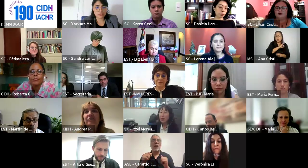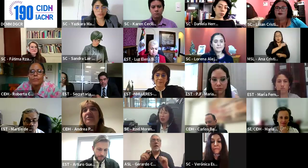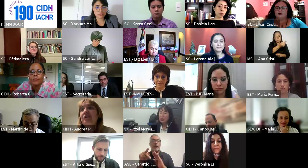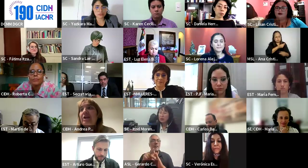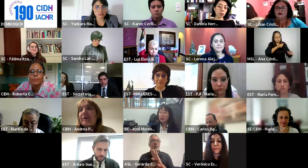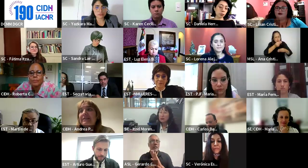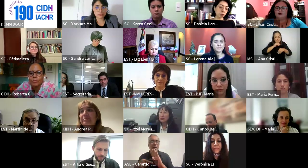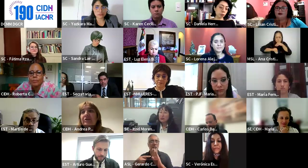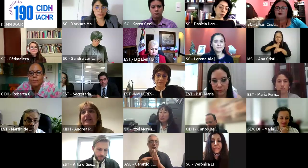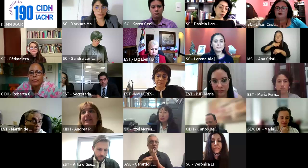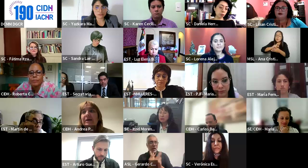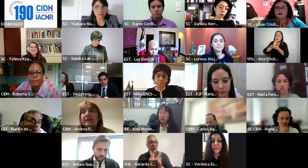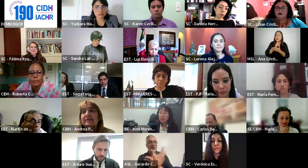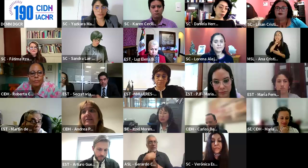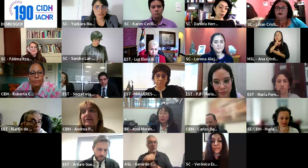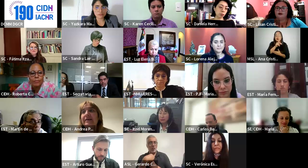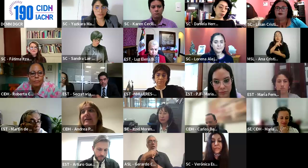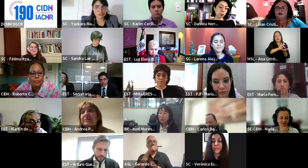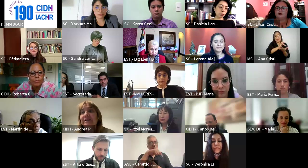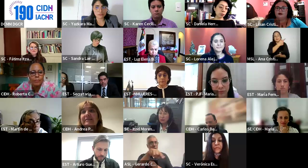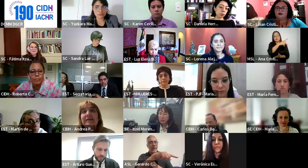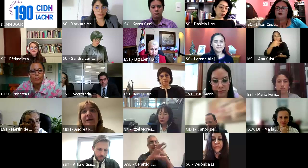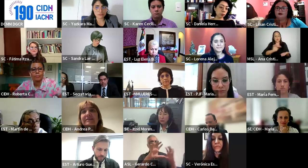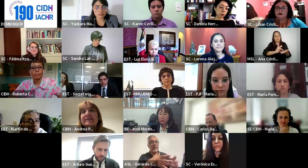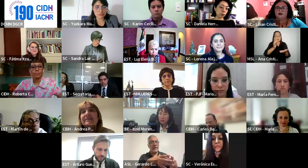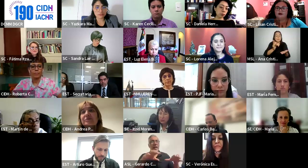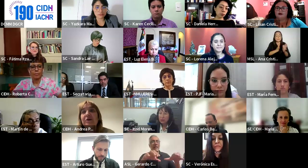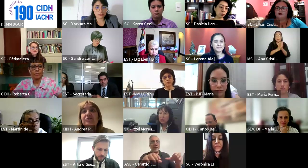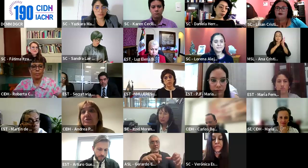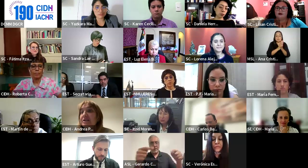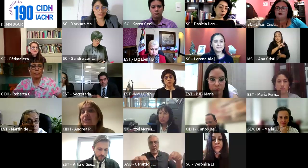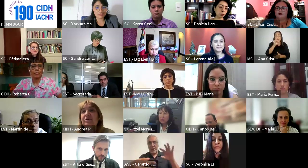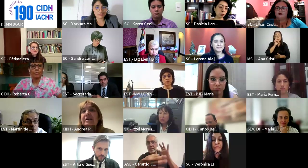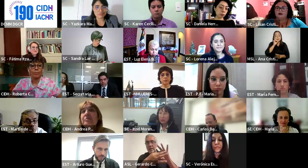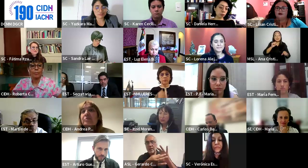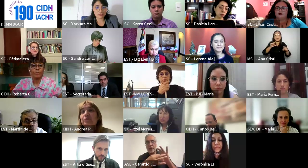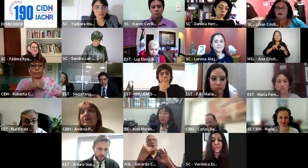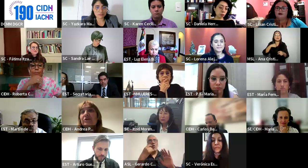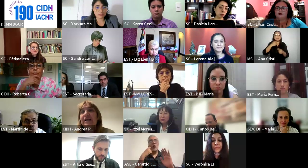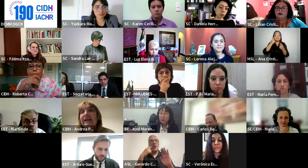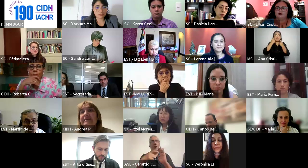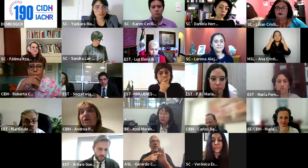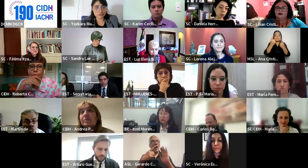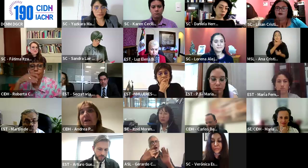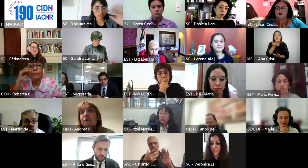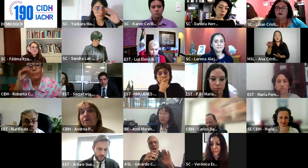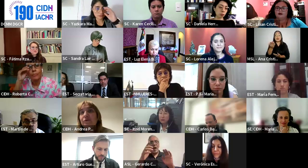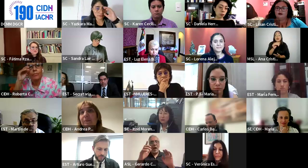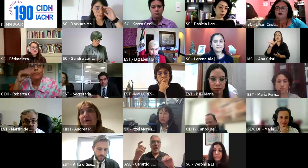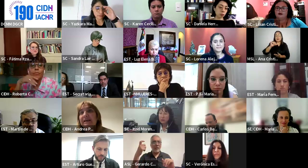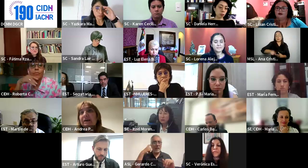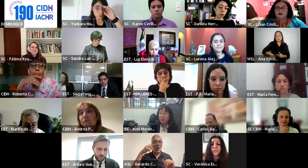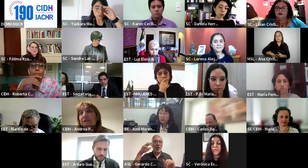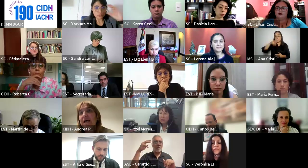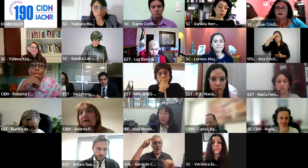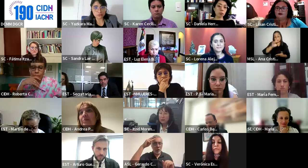políticas con la participación activa de las activistas aquí presentes. Y un reconocimiento, por supuesto, al Estado de México por su